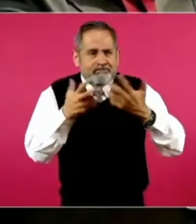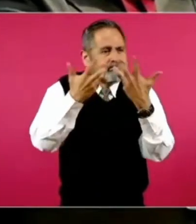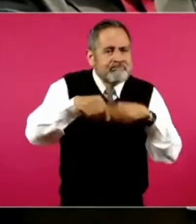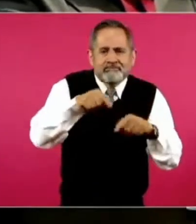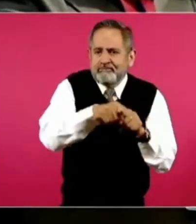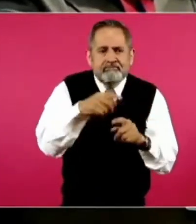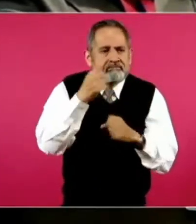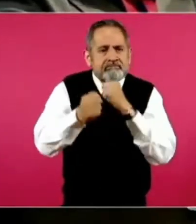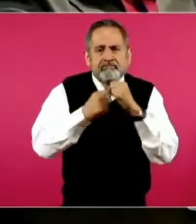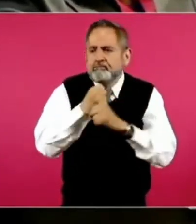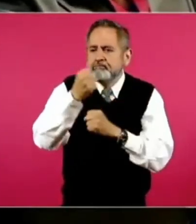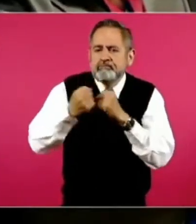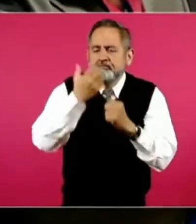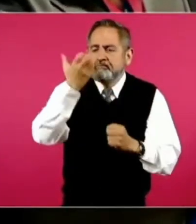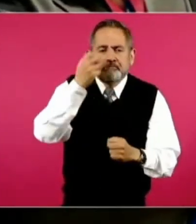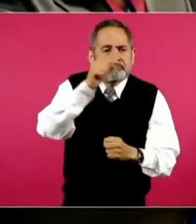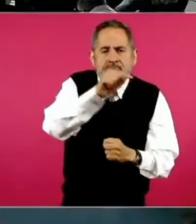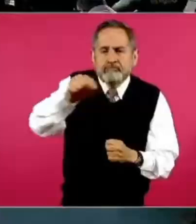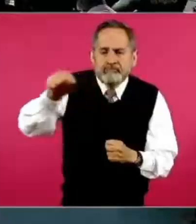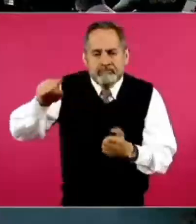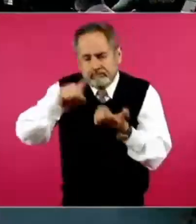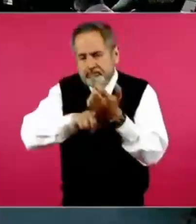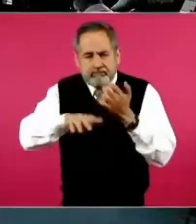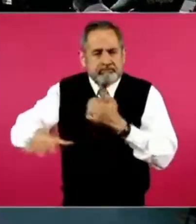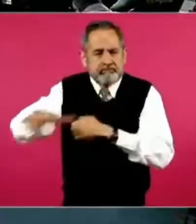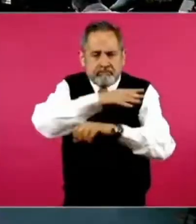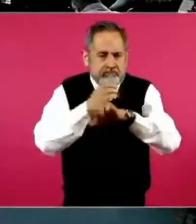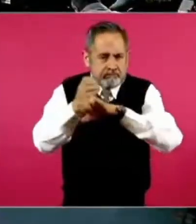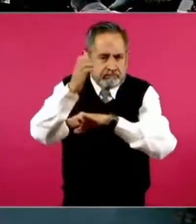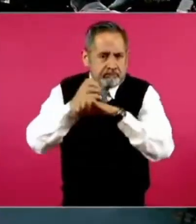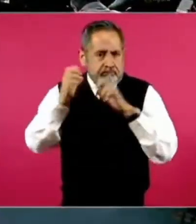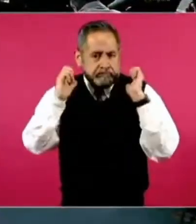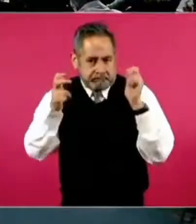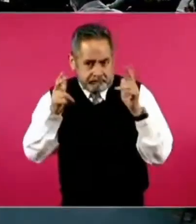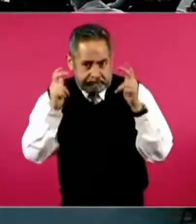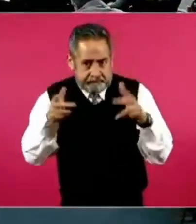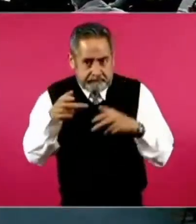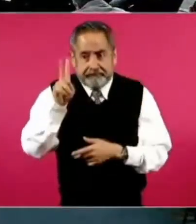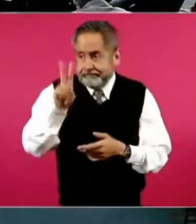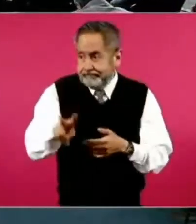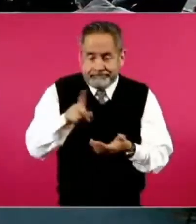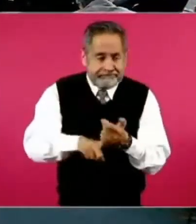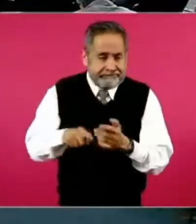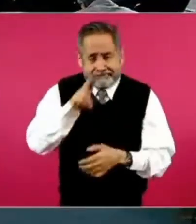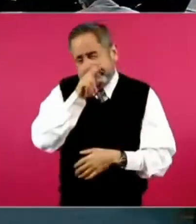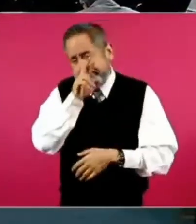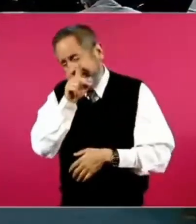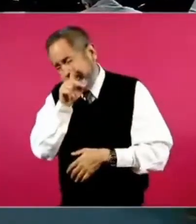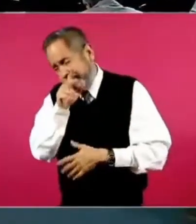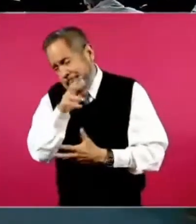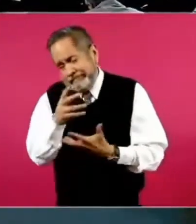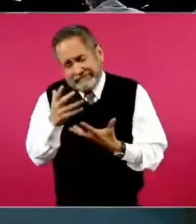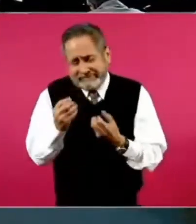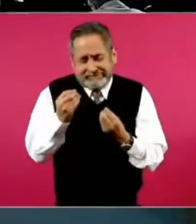municipios del estado de Chiapas. Pero es una desesperación, presidente, por